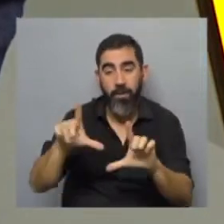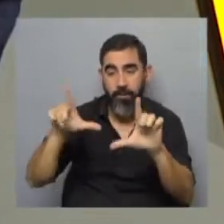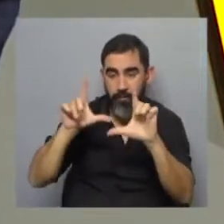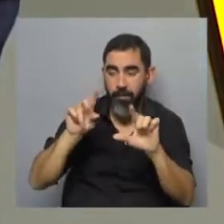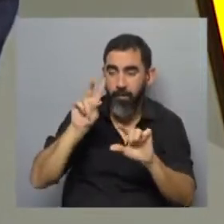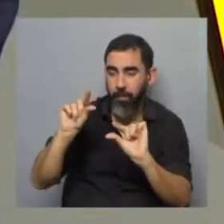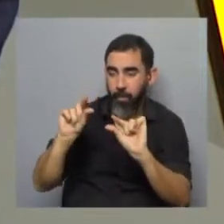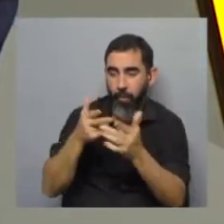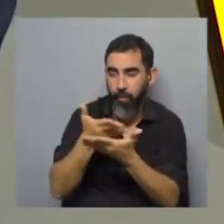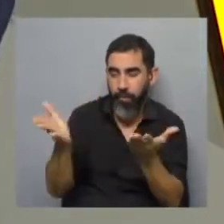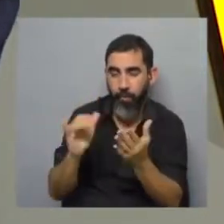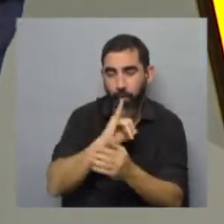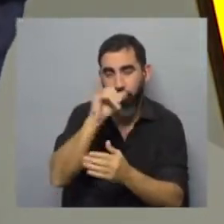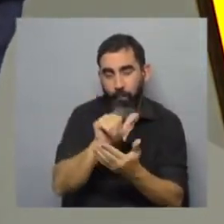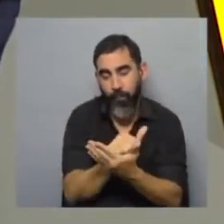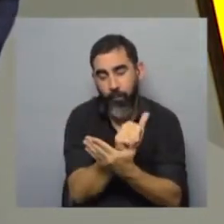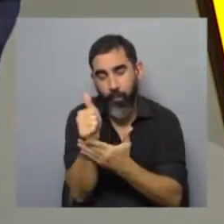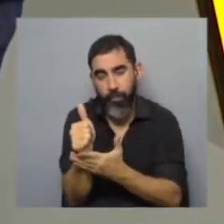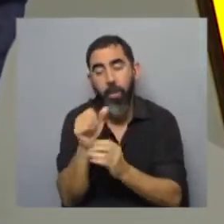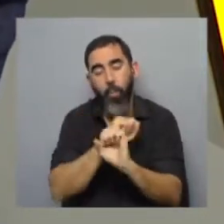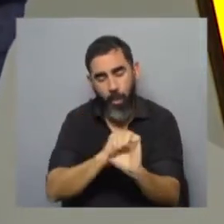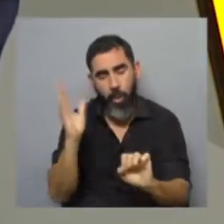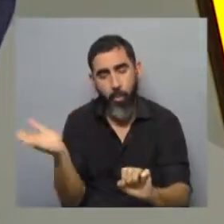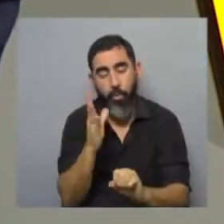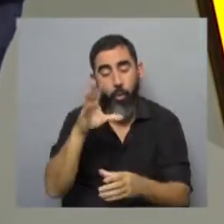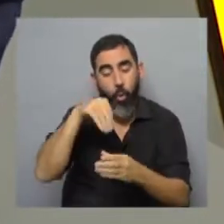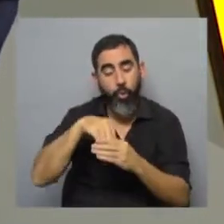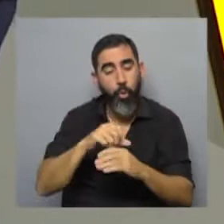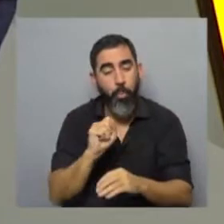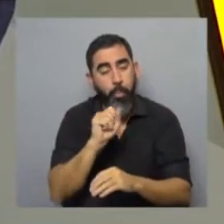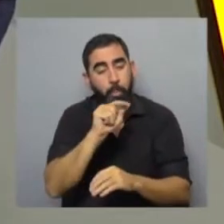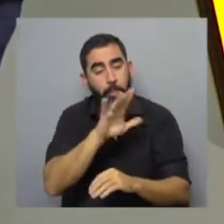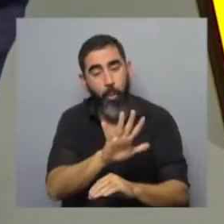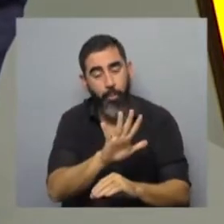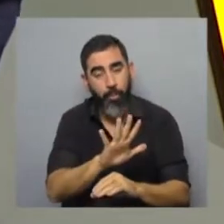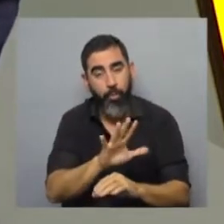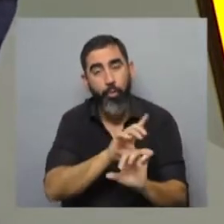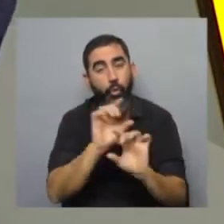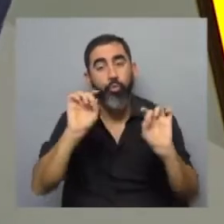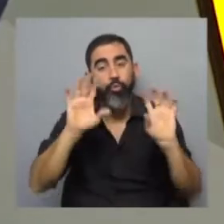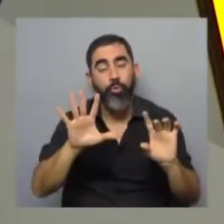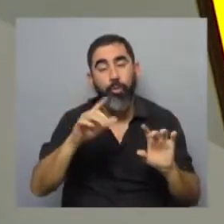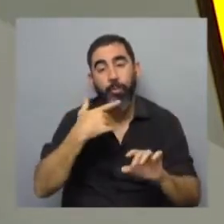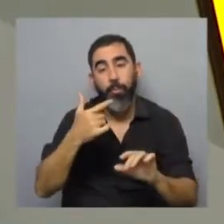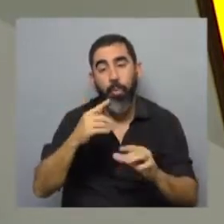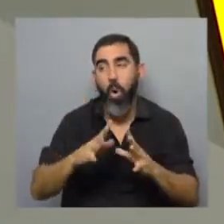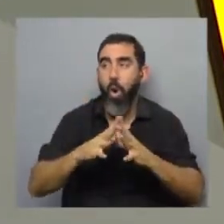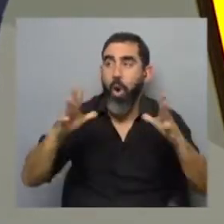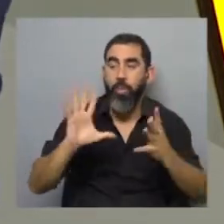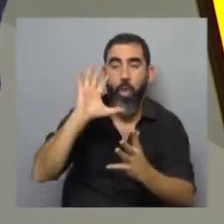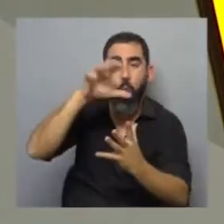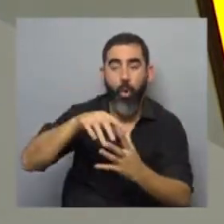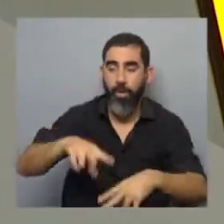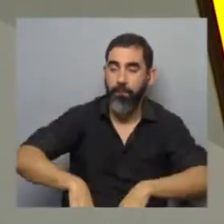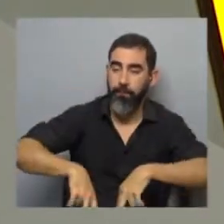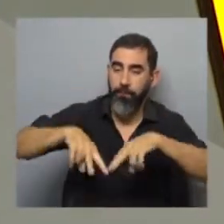algunos tramos ahora durante el informe, que se pueden producir contenidos propios, no generados solamente en, digamos, los grandes centros de